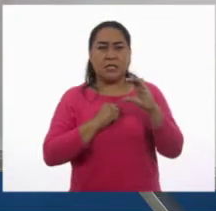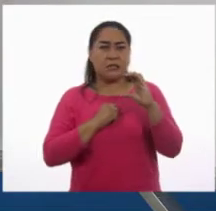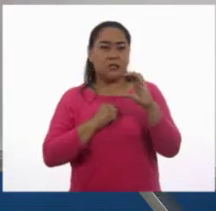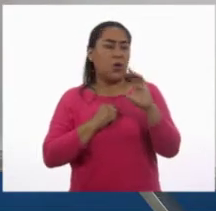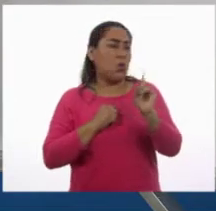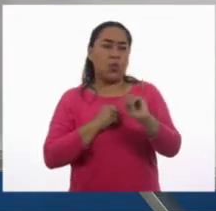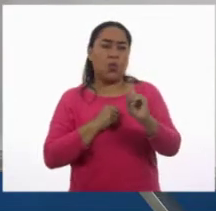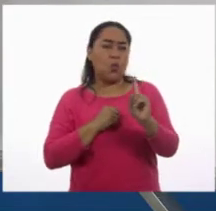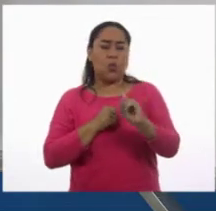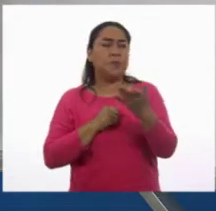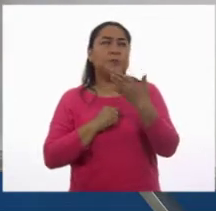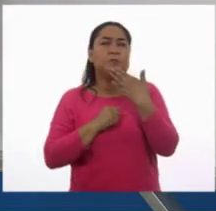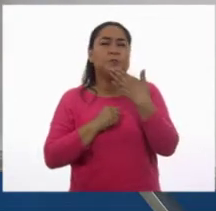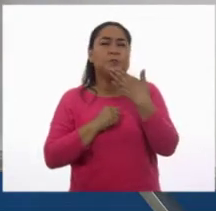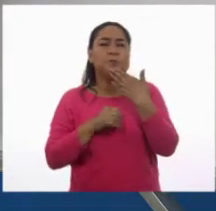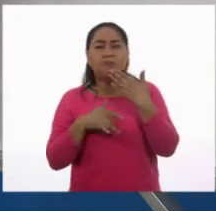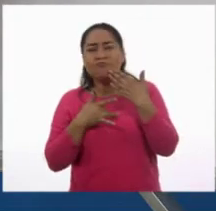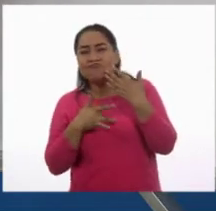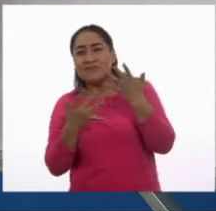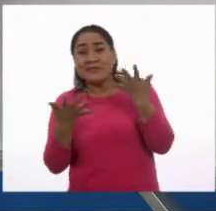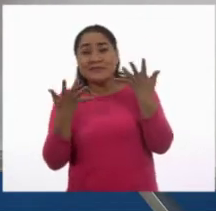No. En el...